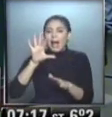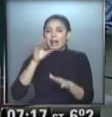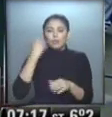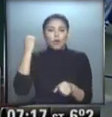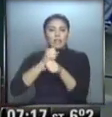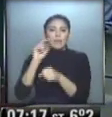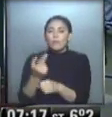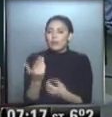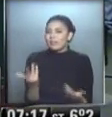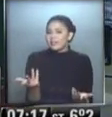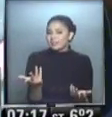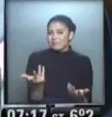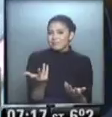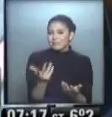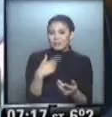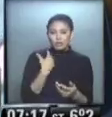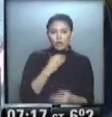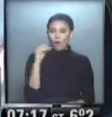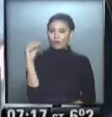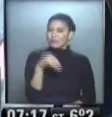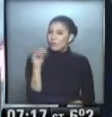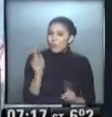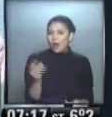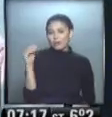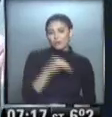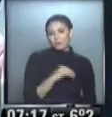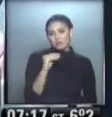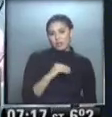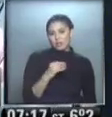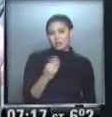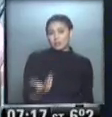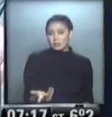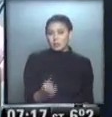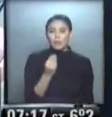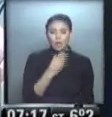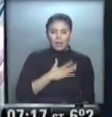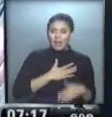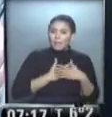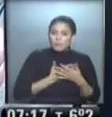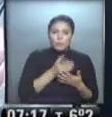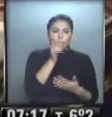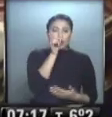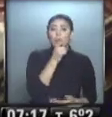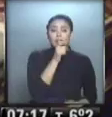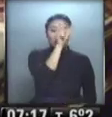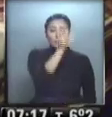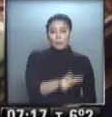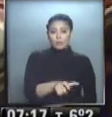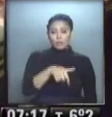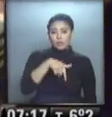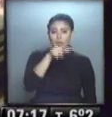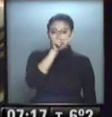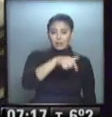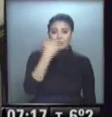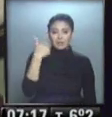más allá del punto de vista técnico, en lo personal y fundamentalmente en lo afectivo, en el caso del señor Arroyo,